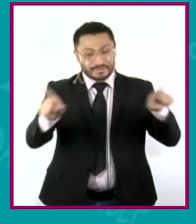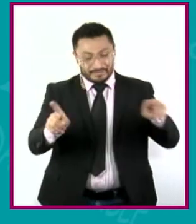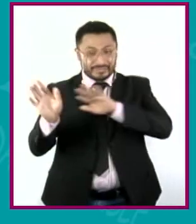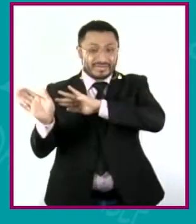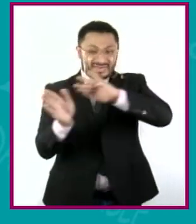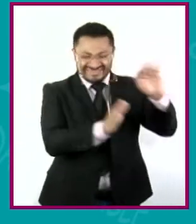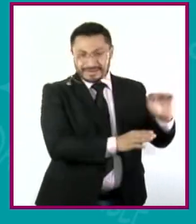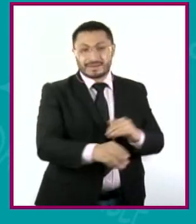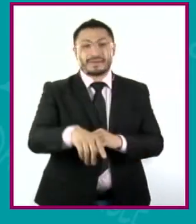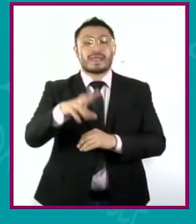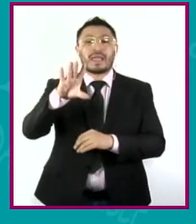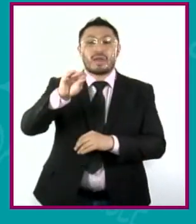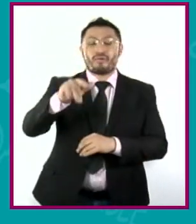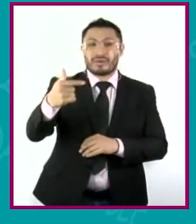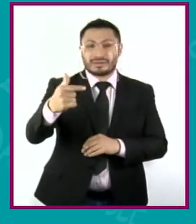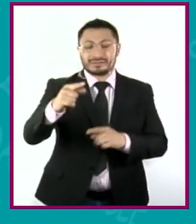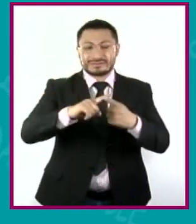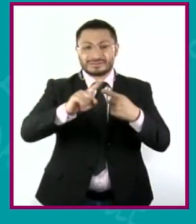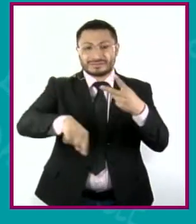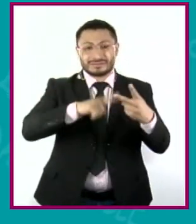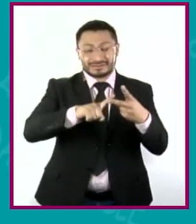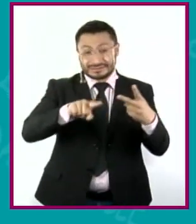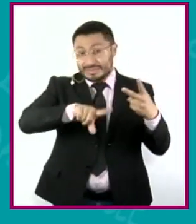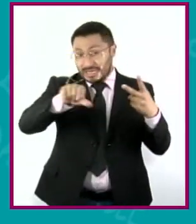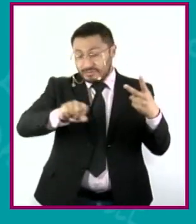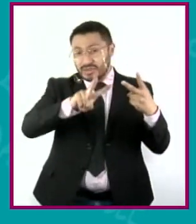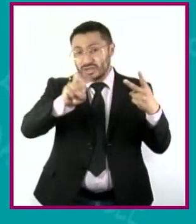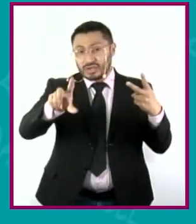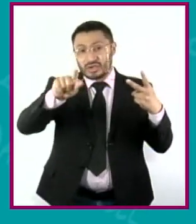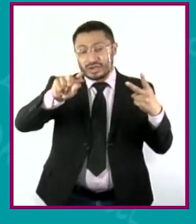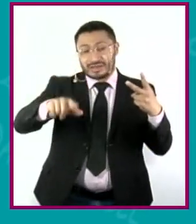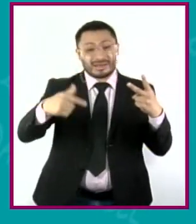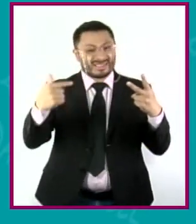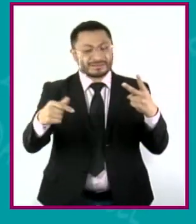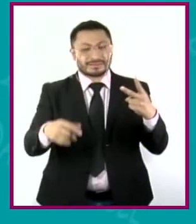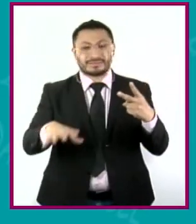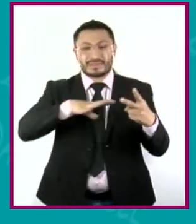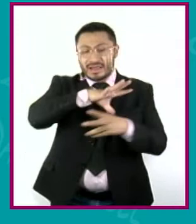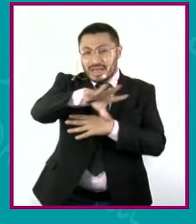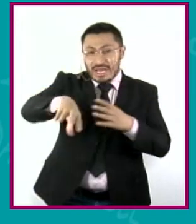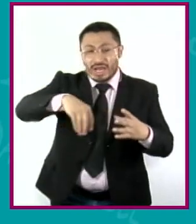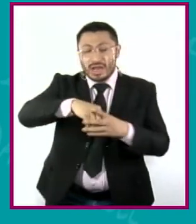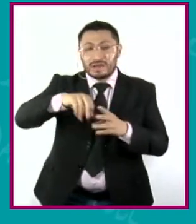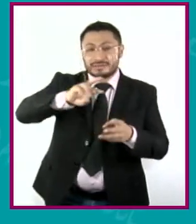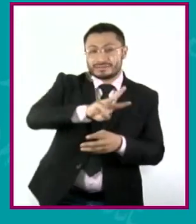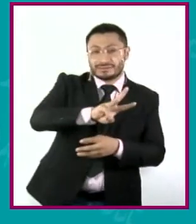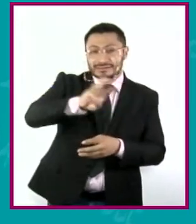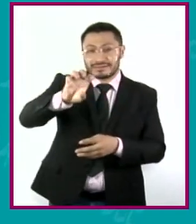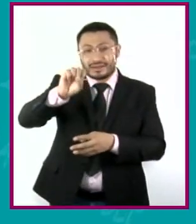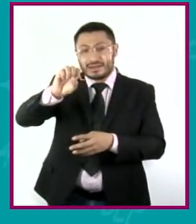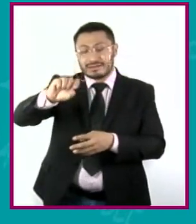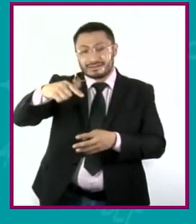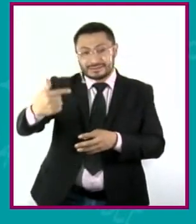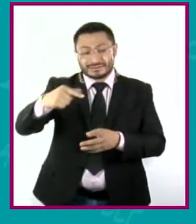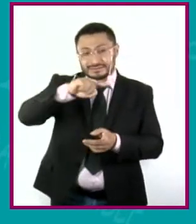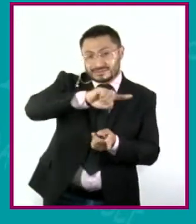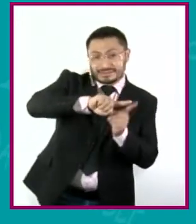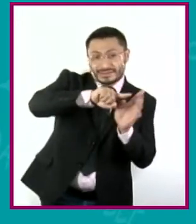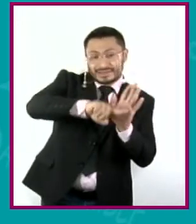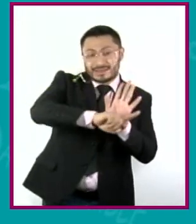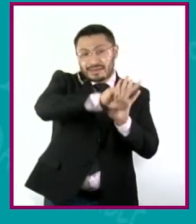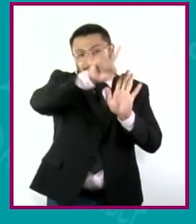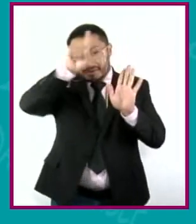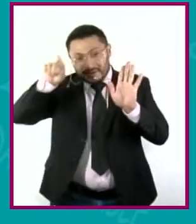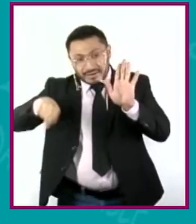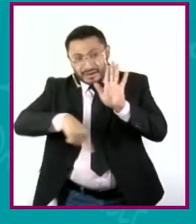90 grados primero y luego 270 grados más, obtenemos una rotación total de 360 grados. Pero